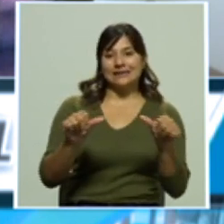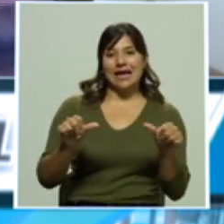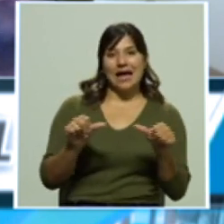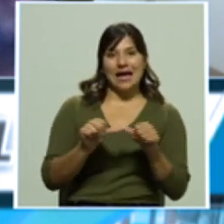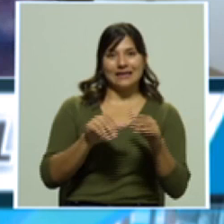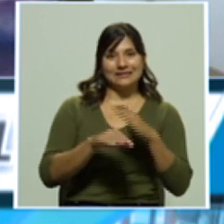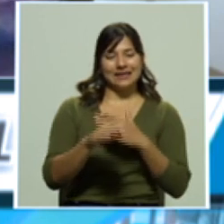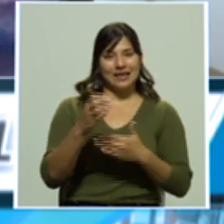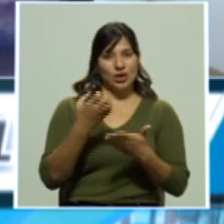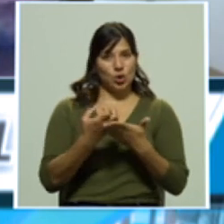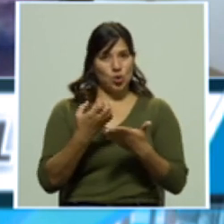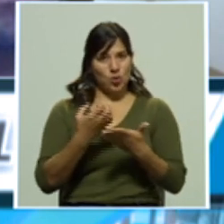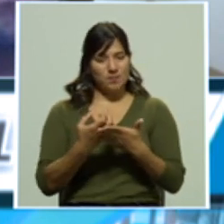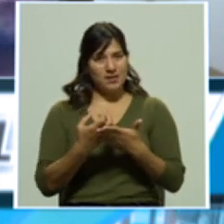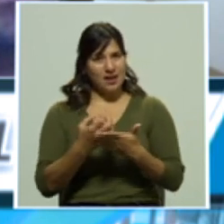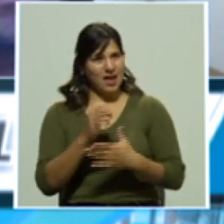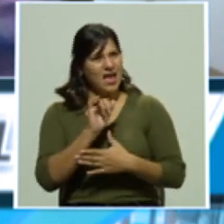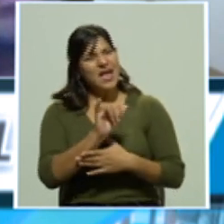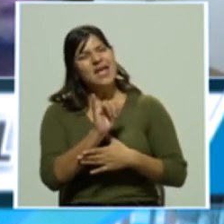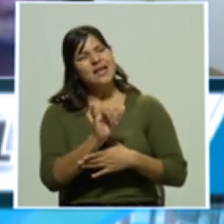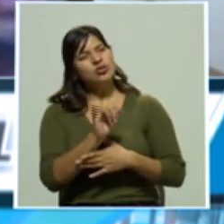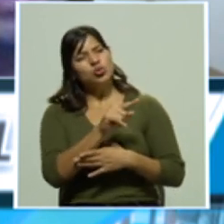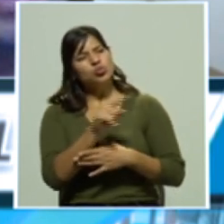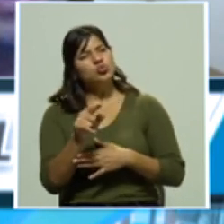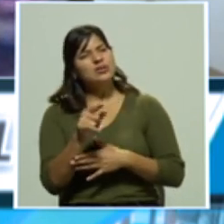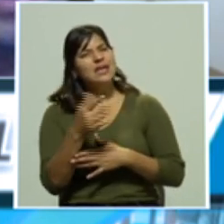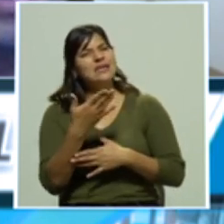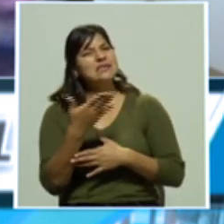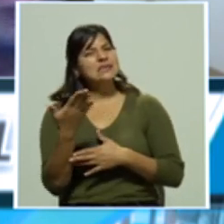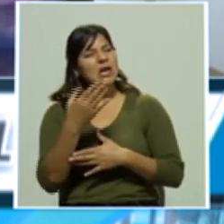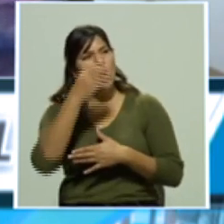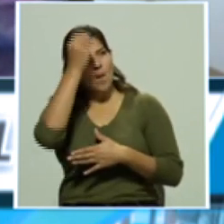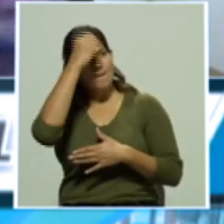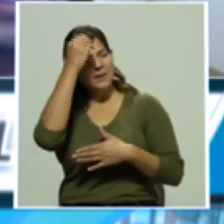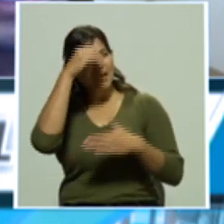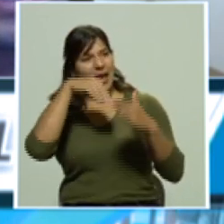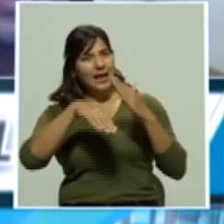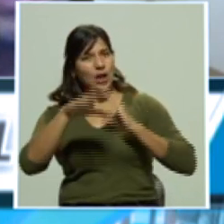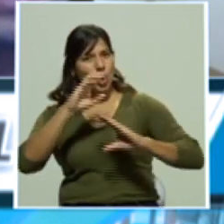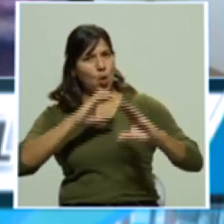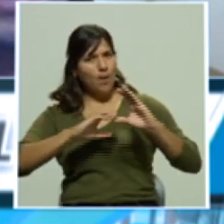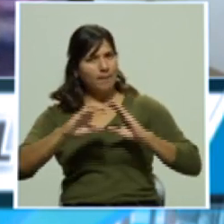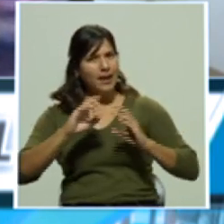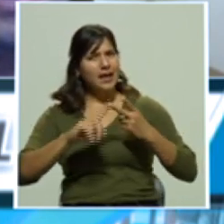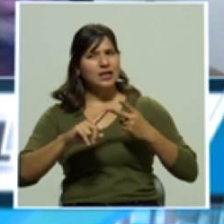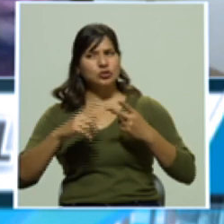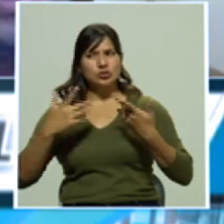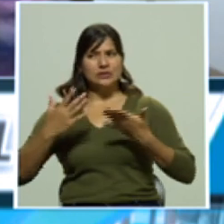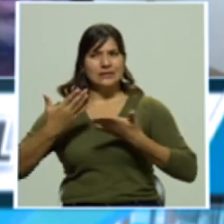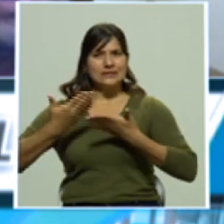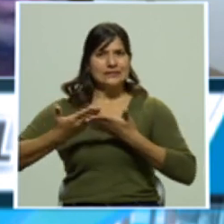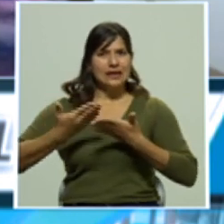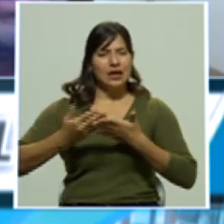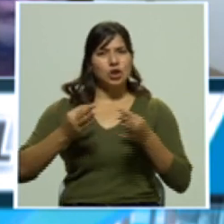¿Cómo se ha percibido esto en el comercio, la llegada de los primeros turistas